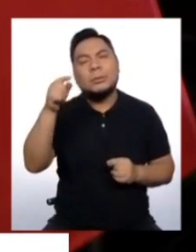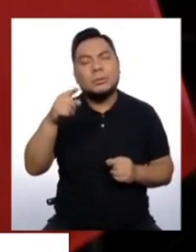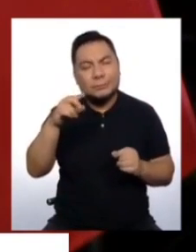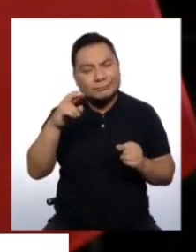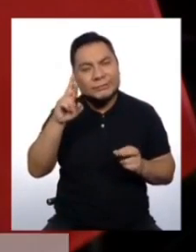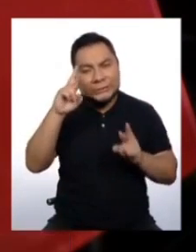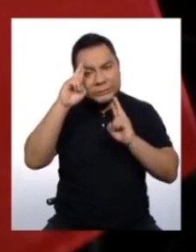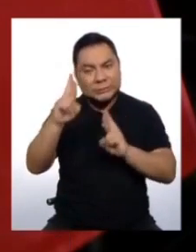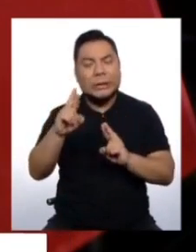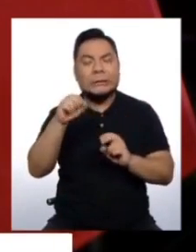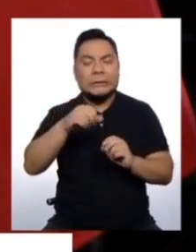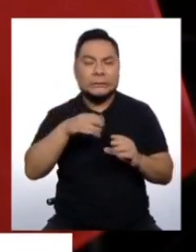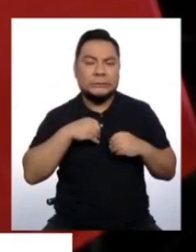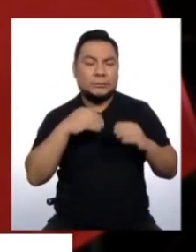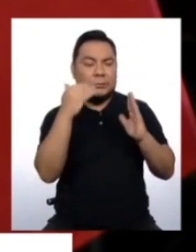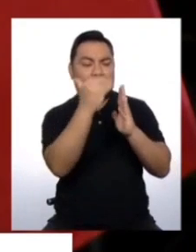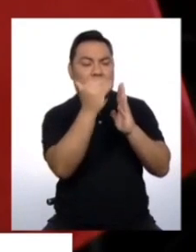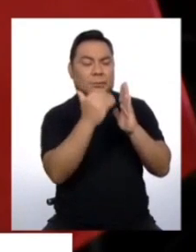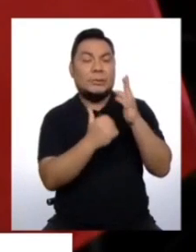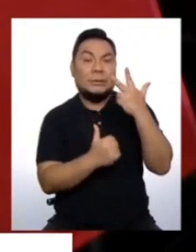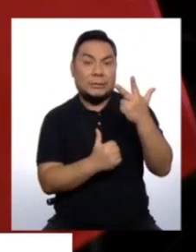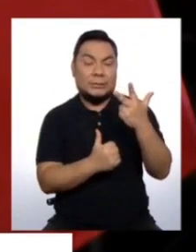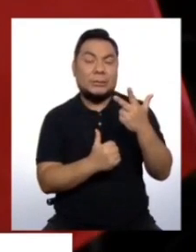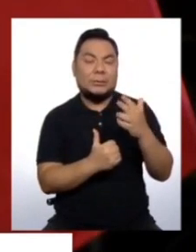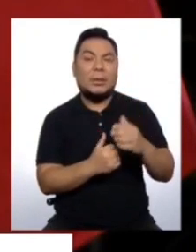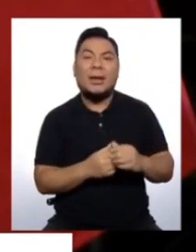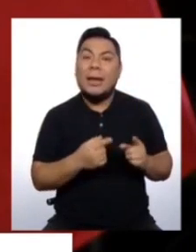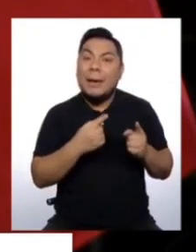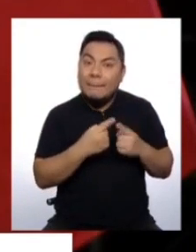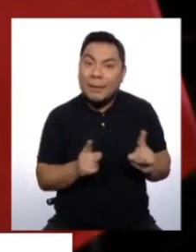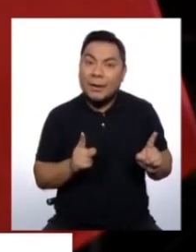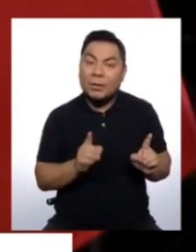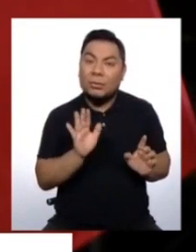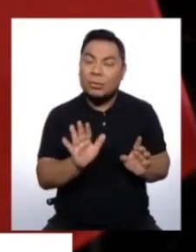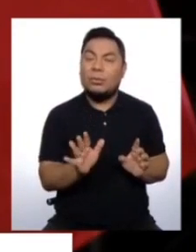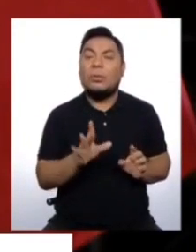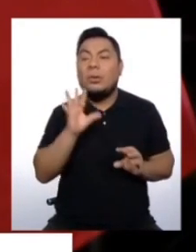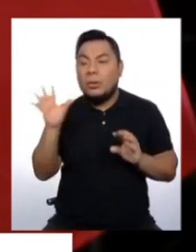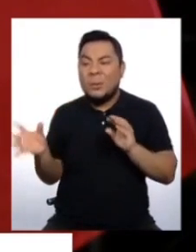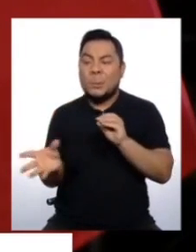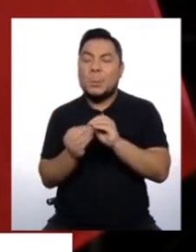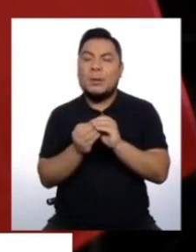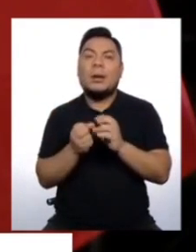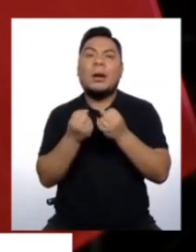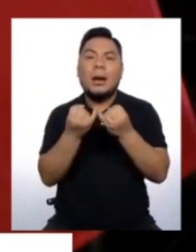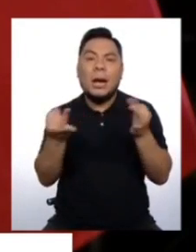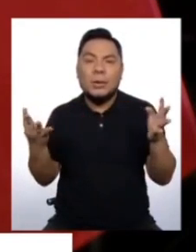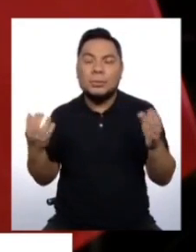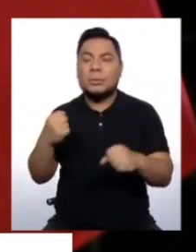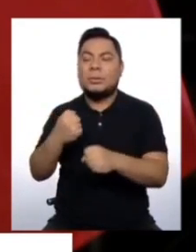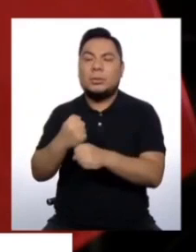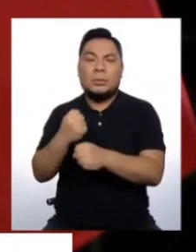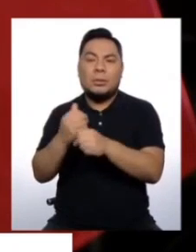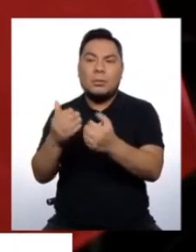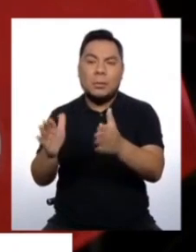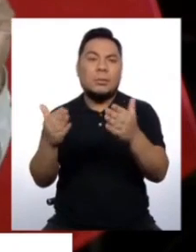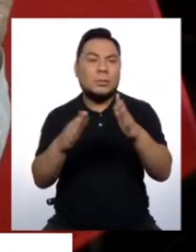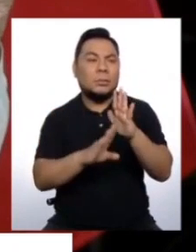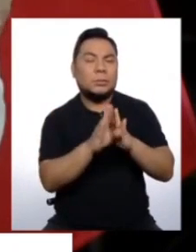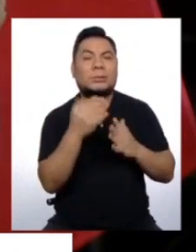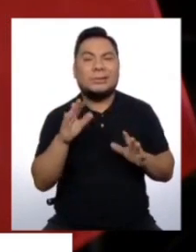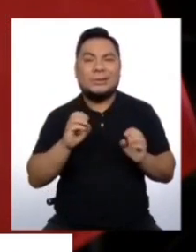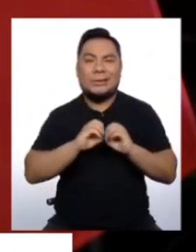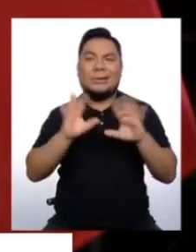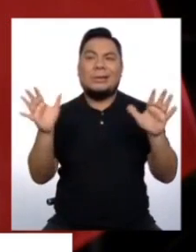estas indicaciones, tenemos que ir incorporando algunas otras actividades, como ya se han dicho y están